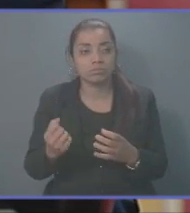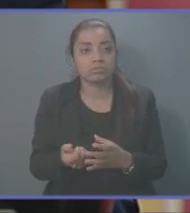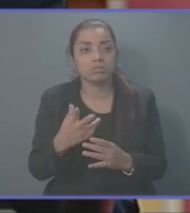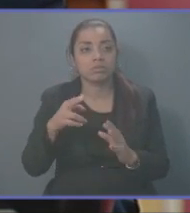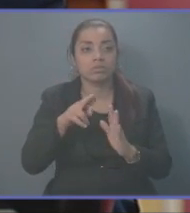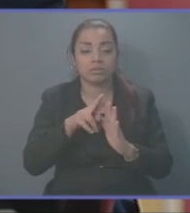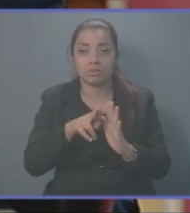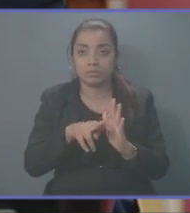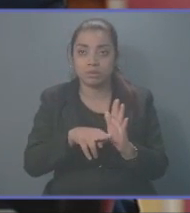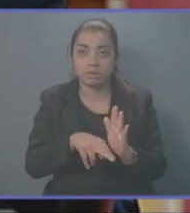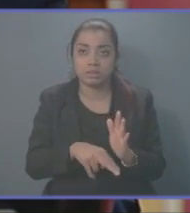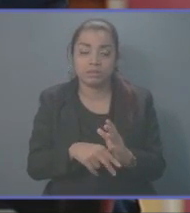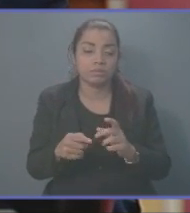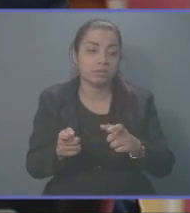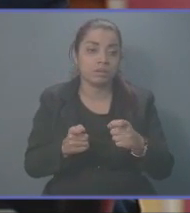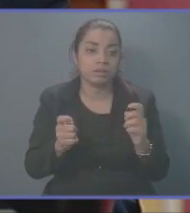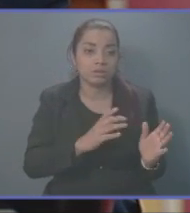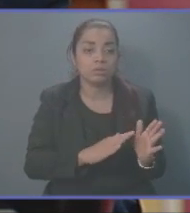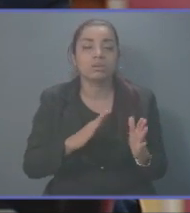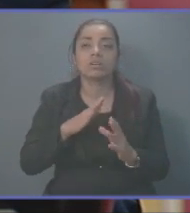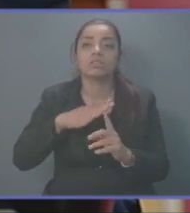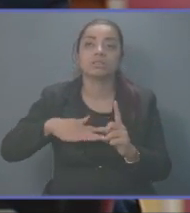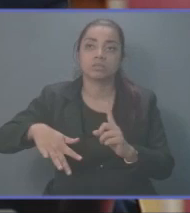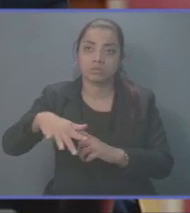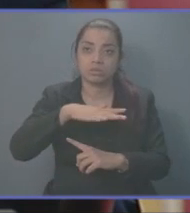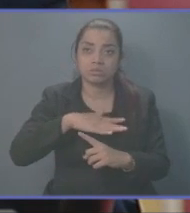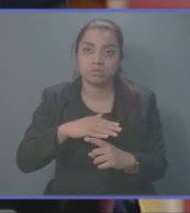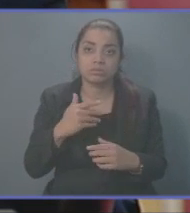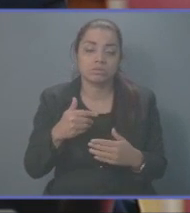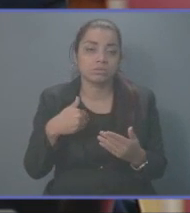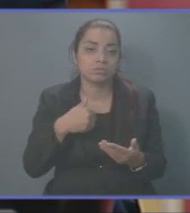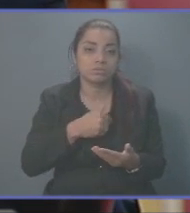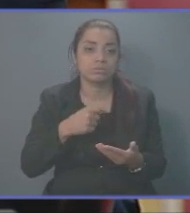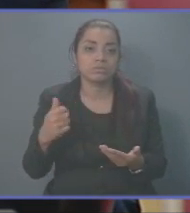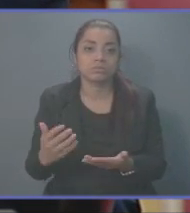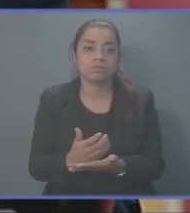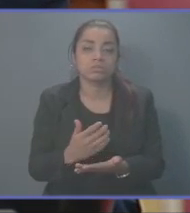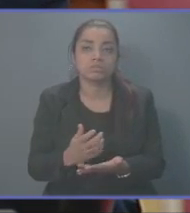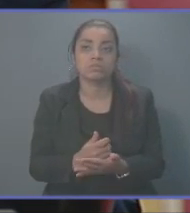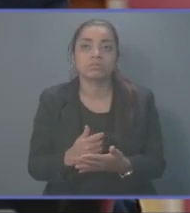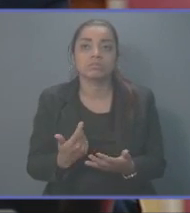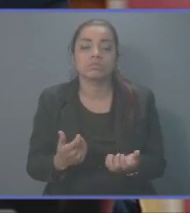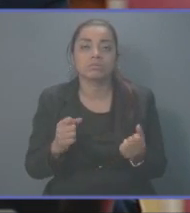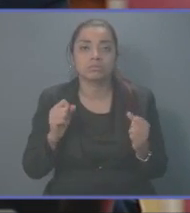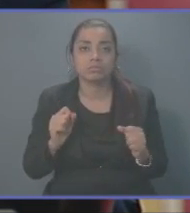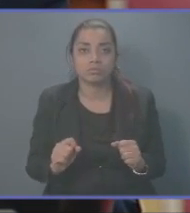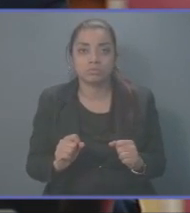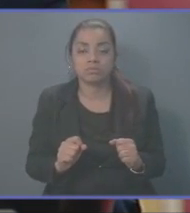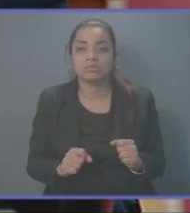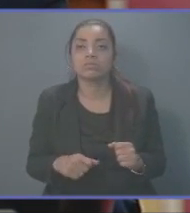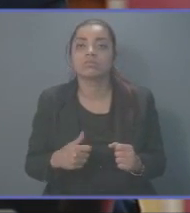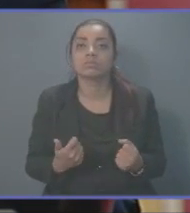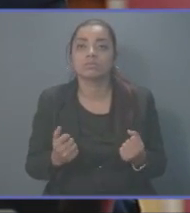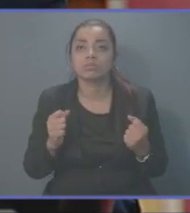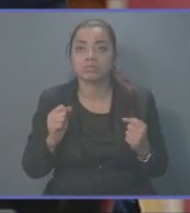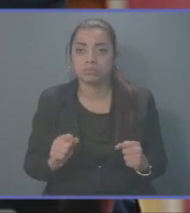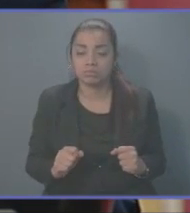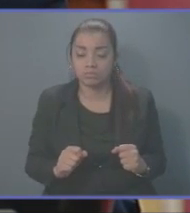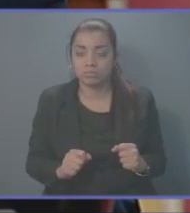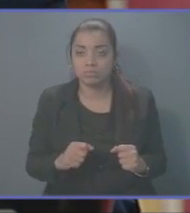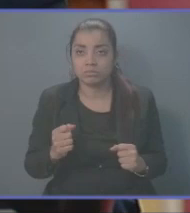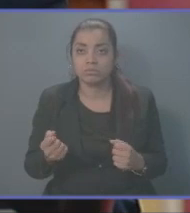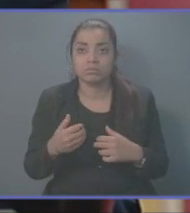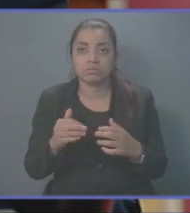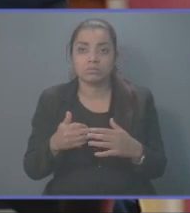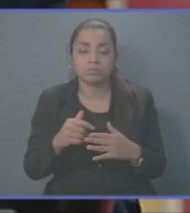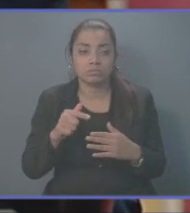normativa que permita regular su situación tributaria con la hacienda pública, con la finalidad de que el fisco pueda recaudar una mayor